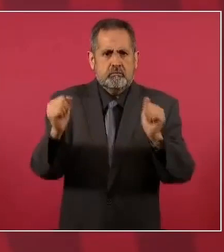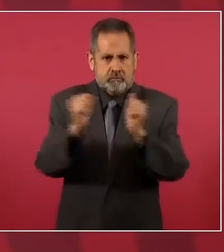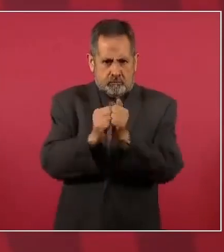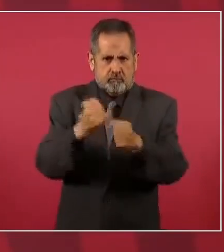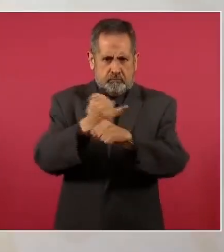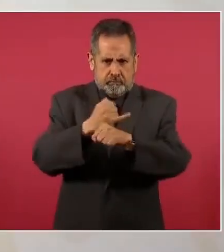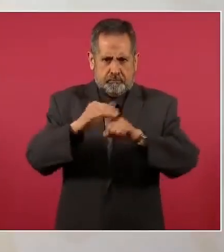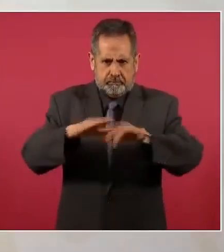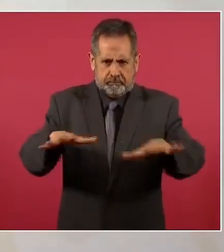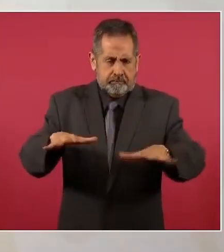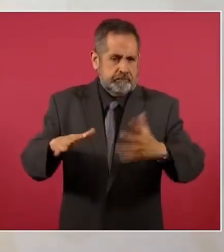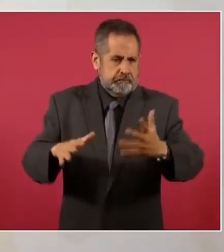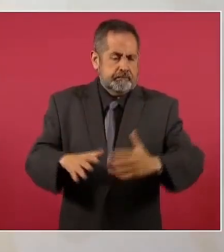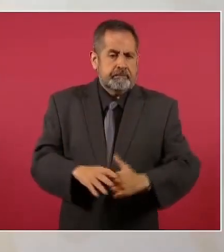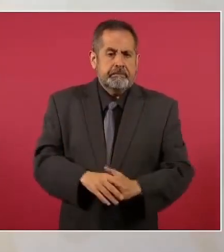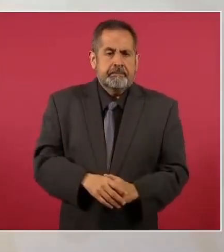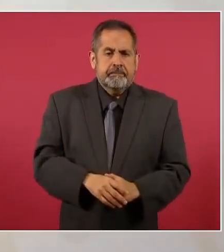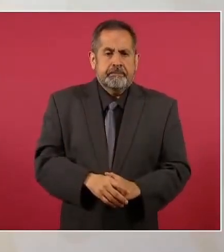Marcha y el informe.